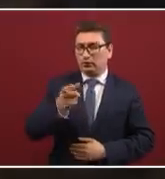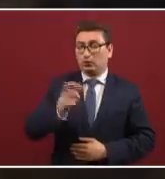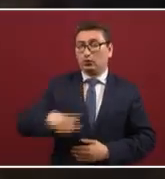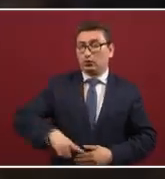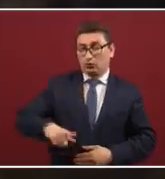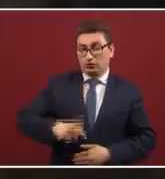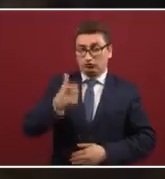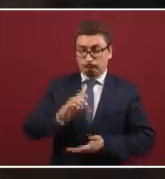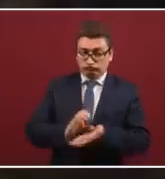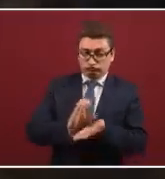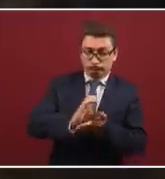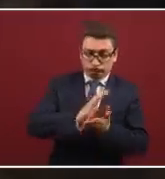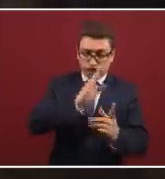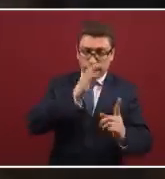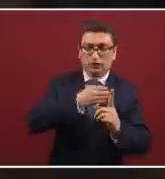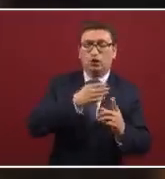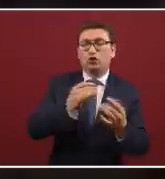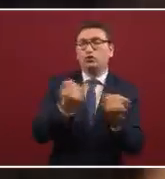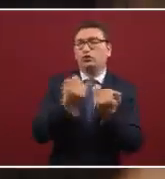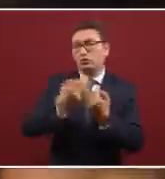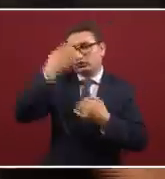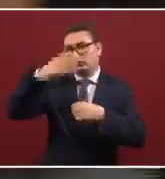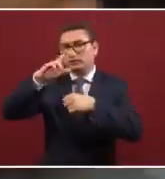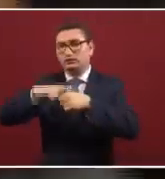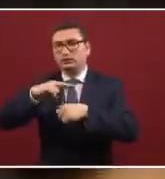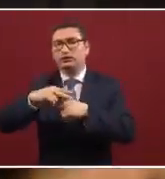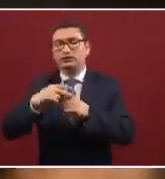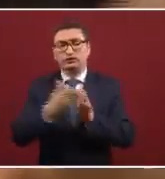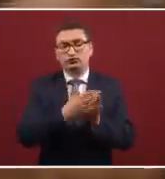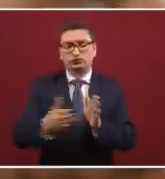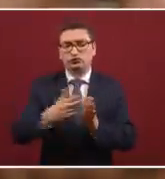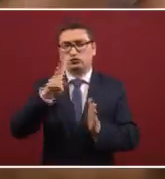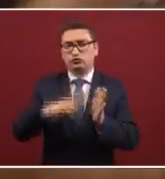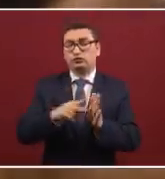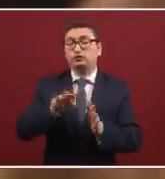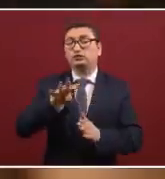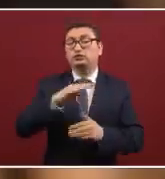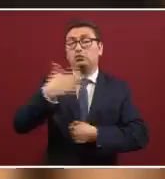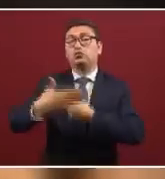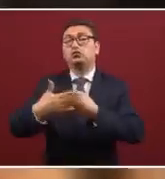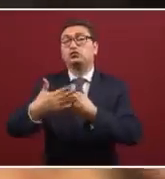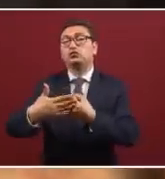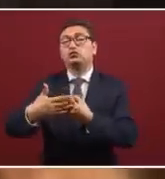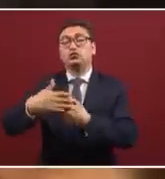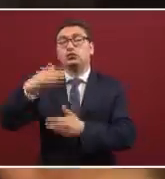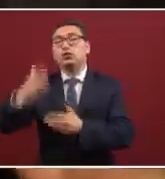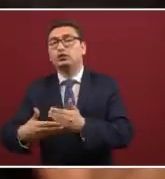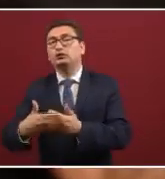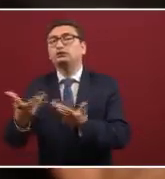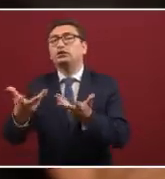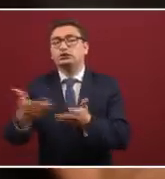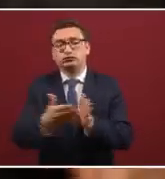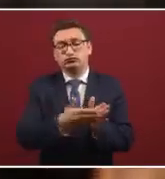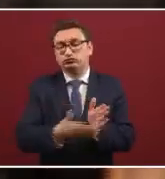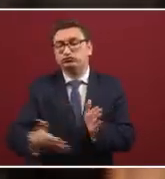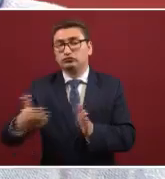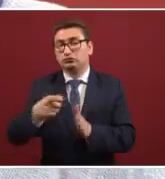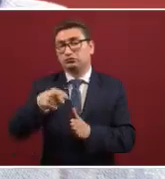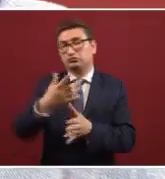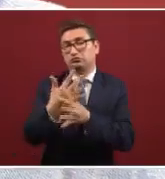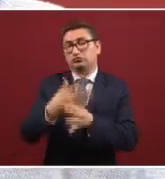directa, la inversión extranjera directa al cierre de 2019, dado que ya están mencionando que hay ciertos indicios de una